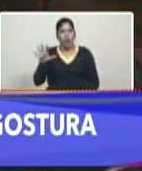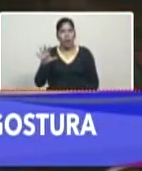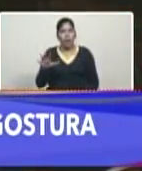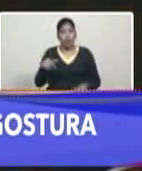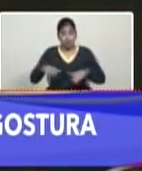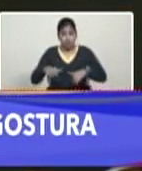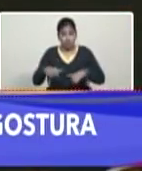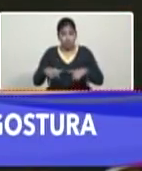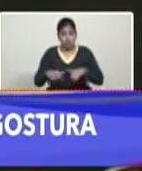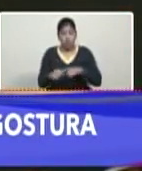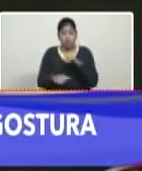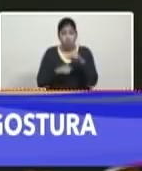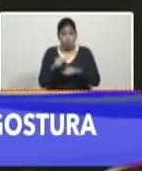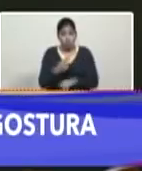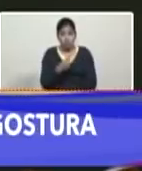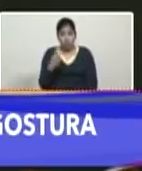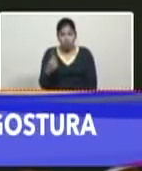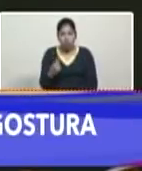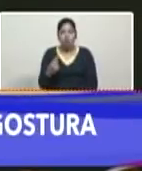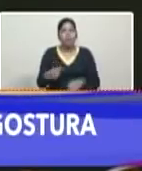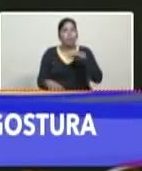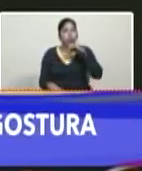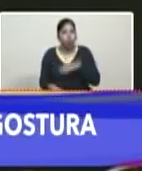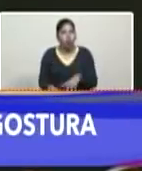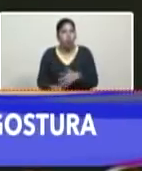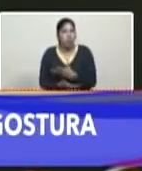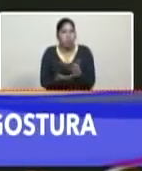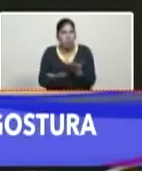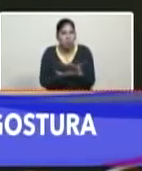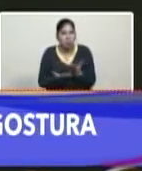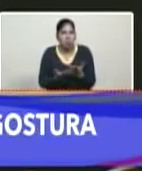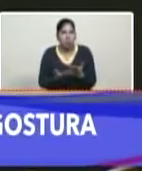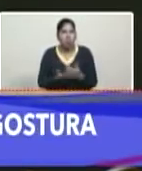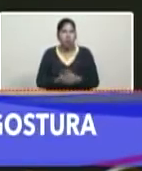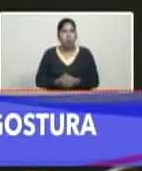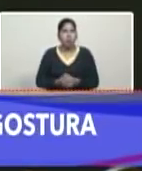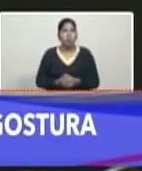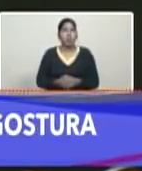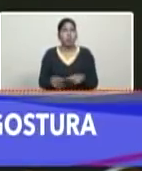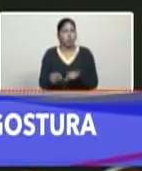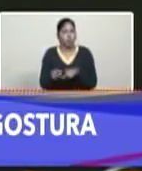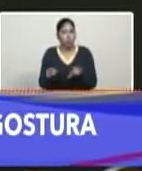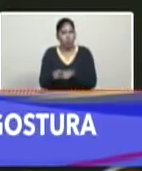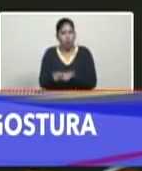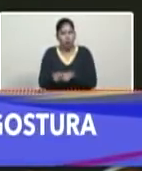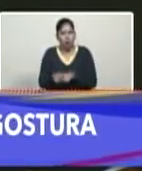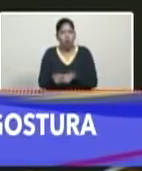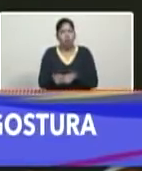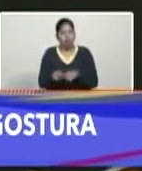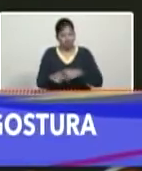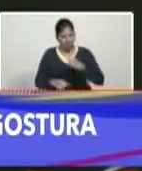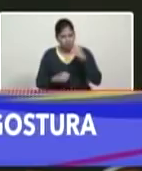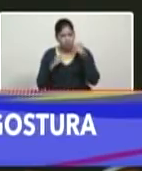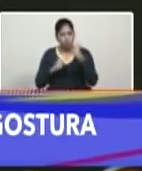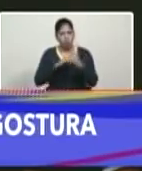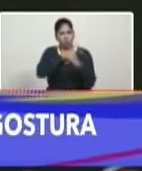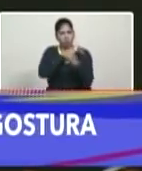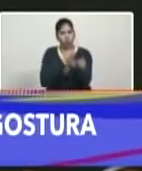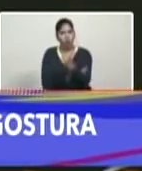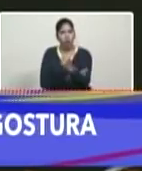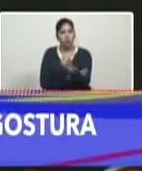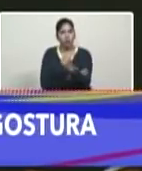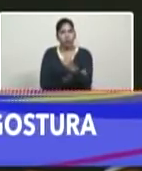siglo XXI, la historia es una carga de acumulación, es una carga de